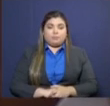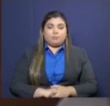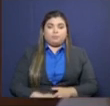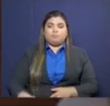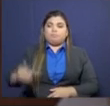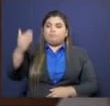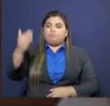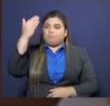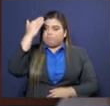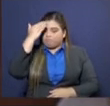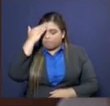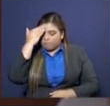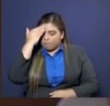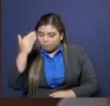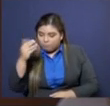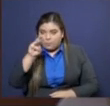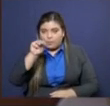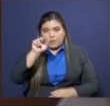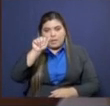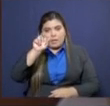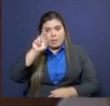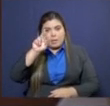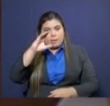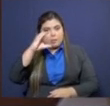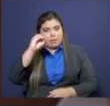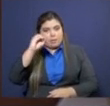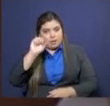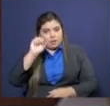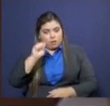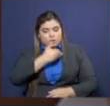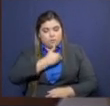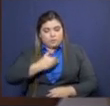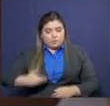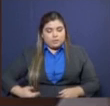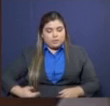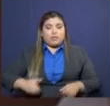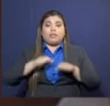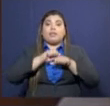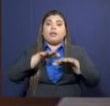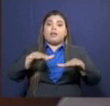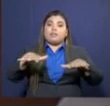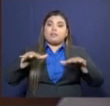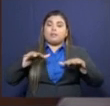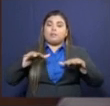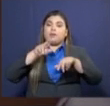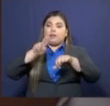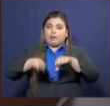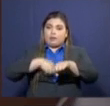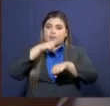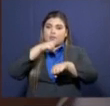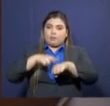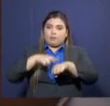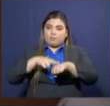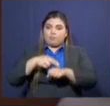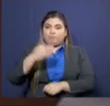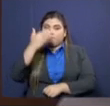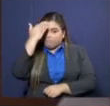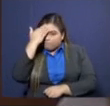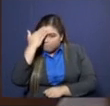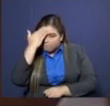Su Excelencia Marco Castillero Barahona, Presidente de la Asamblea Nacional. Su